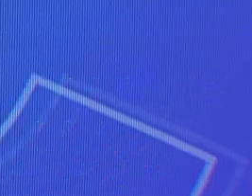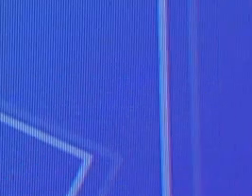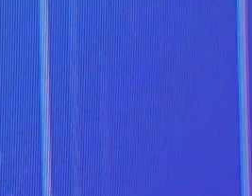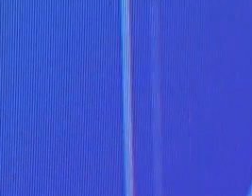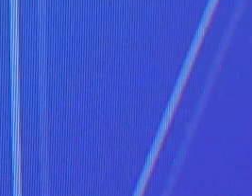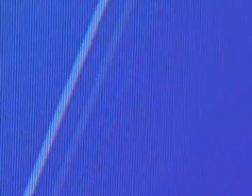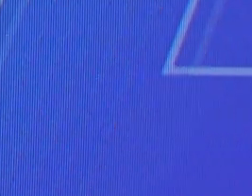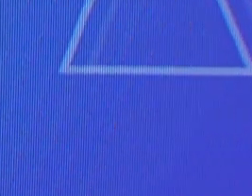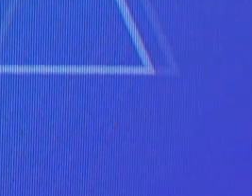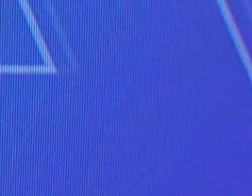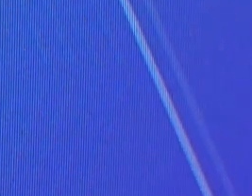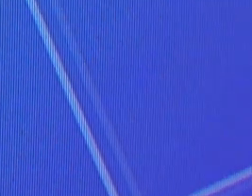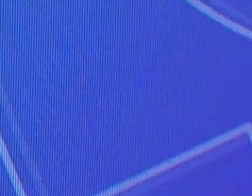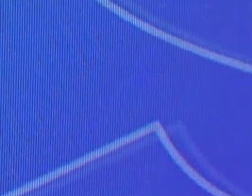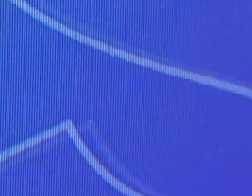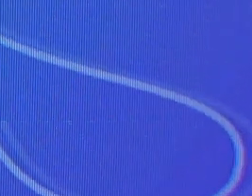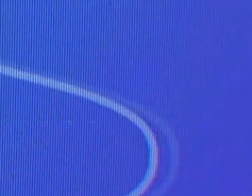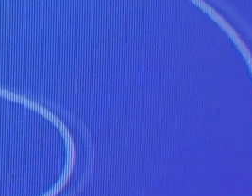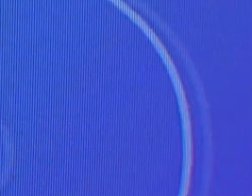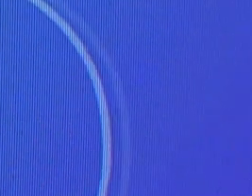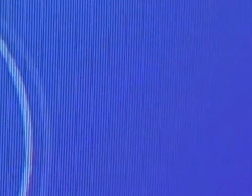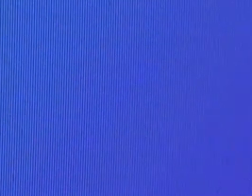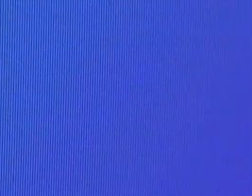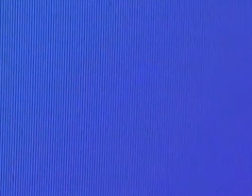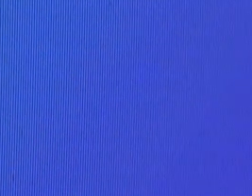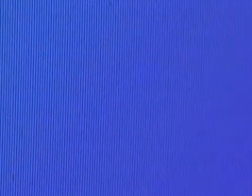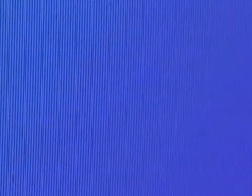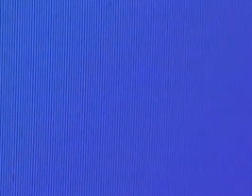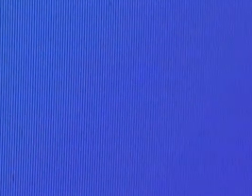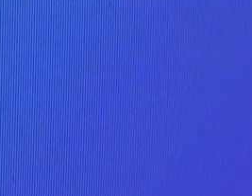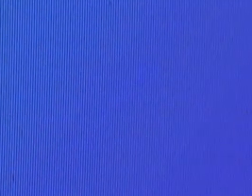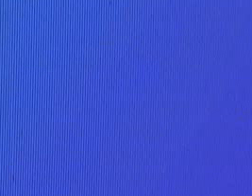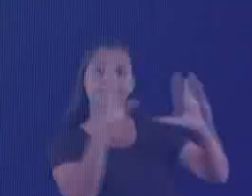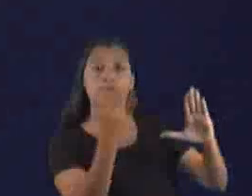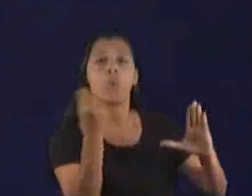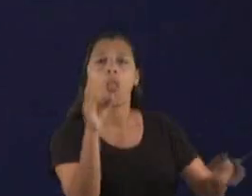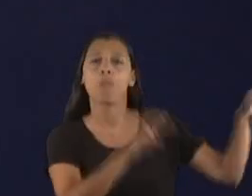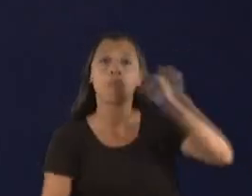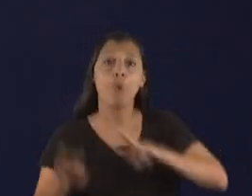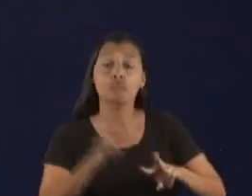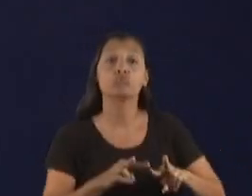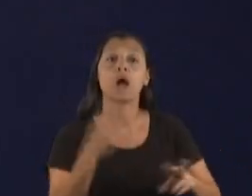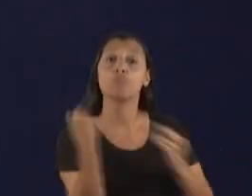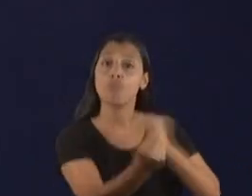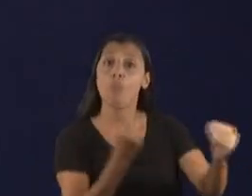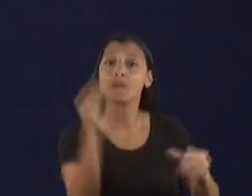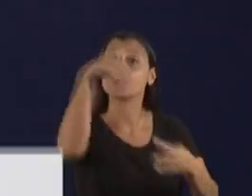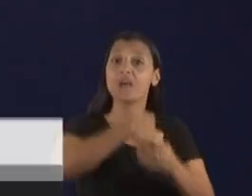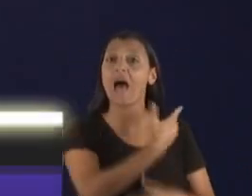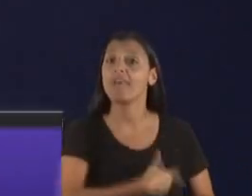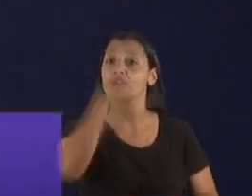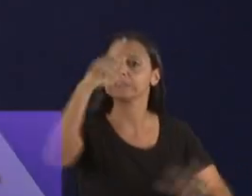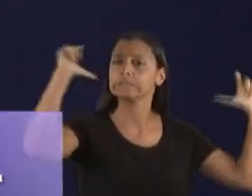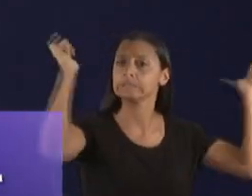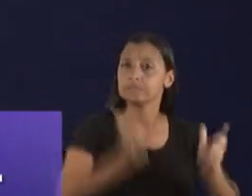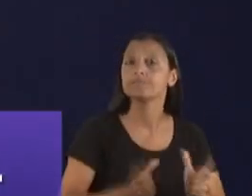Vivo Casa de Gobierno, nos conectamos para escuchar al vocero presidencial y su habitual conferencia de prensa. Del Estado y